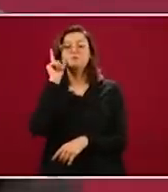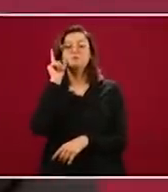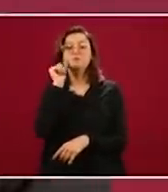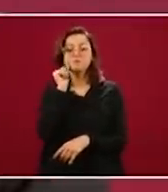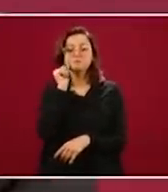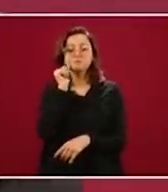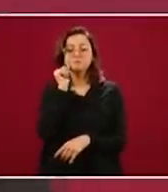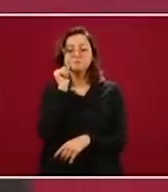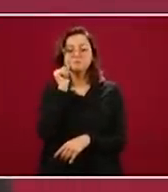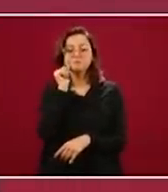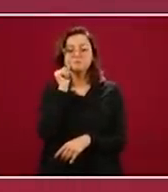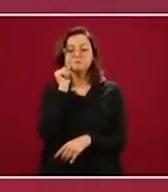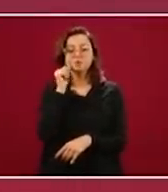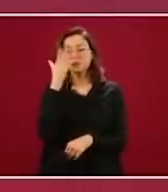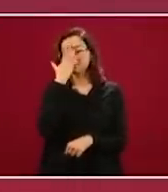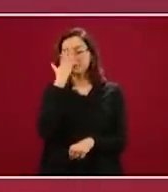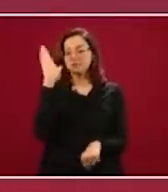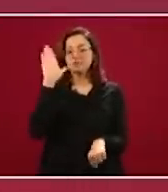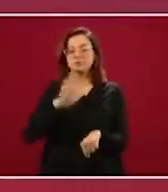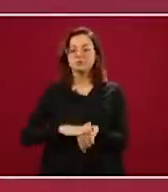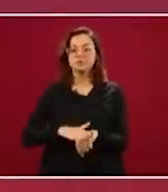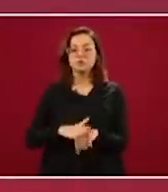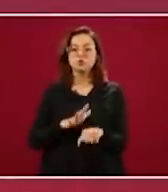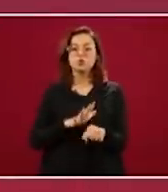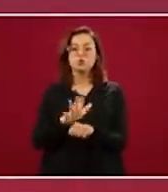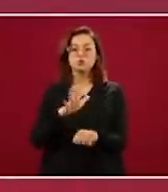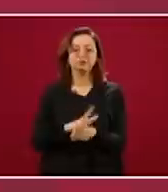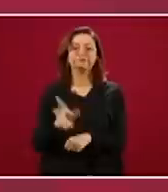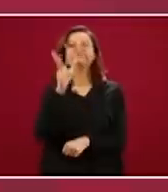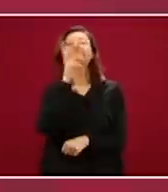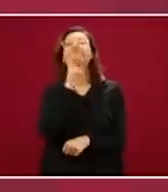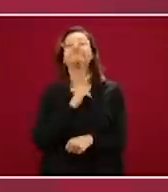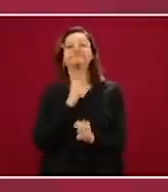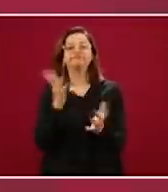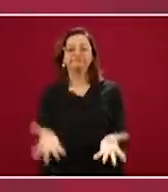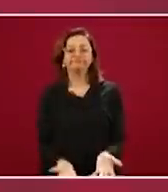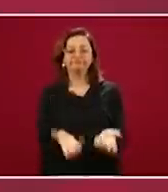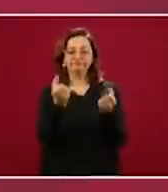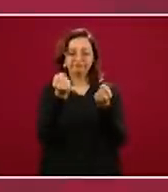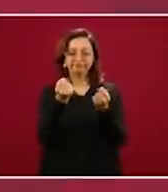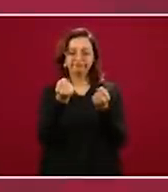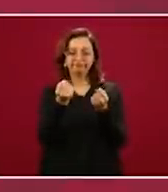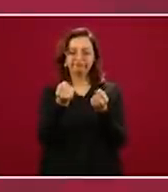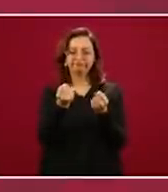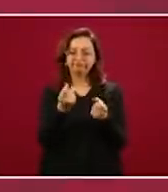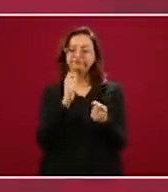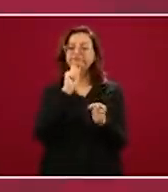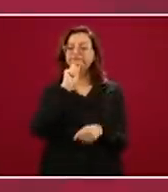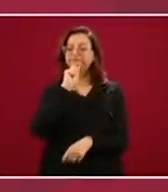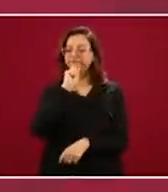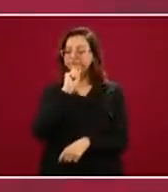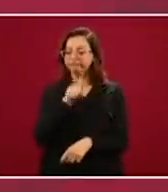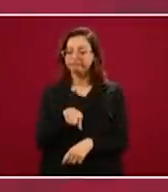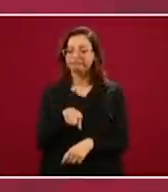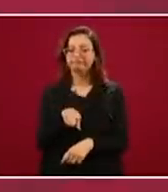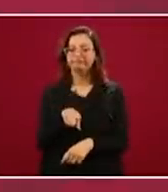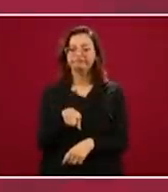es la conmemoración de la expropiación petrolera y vamos a llevar a cabo